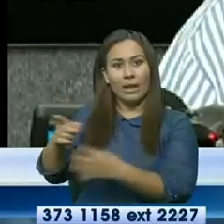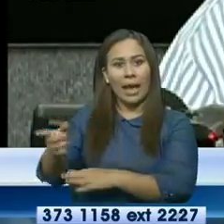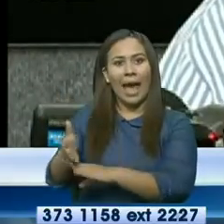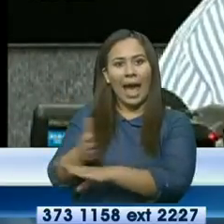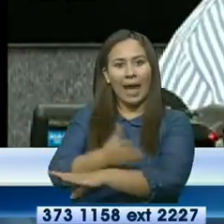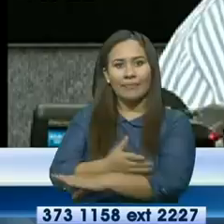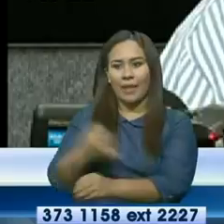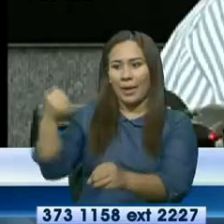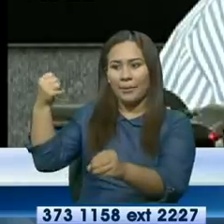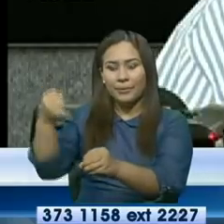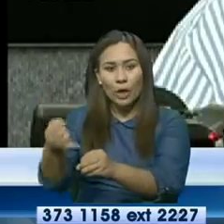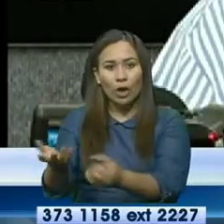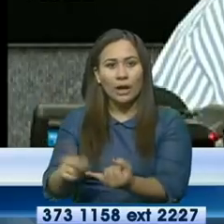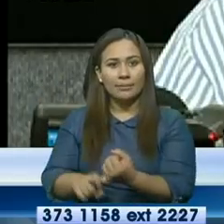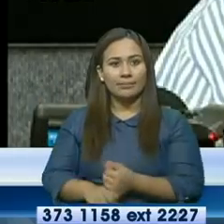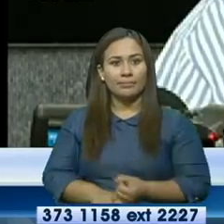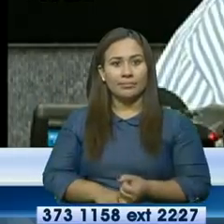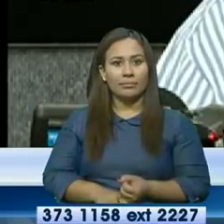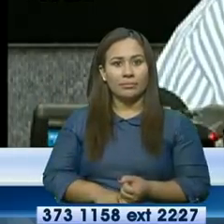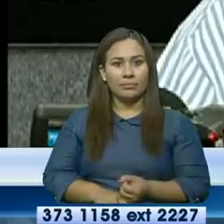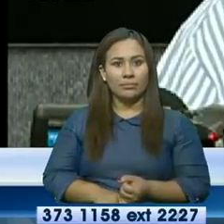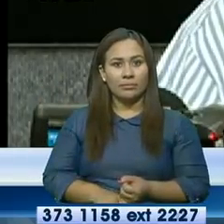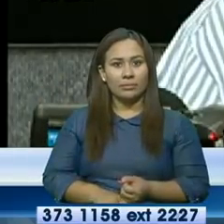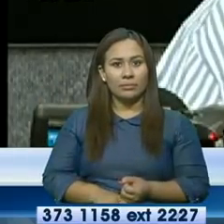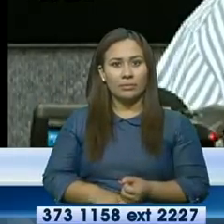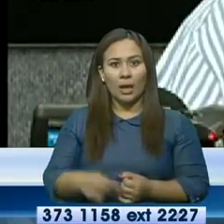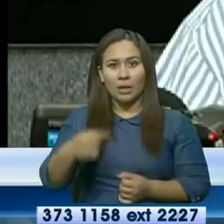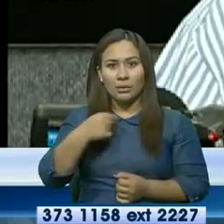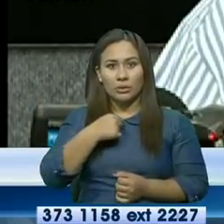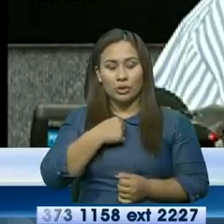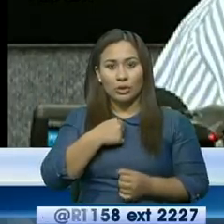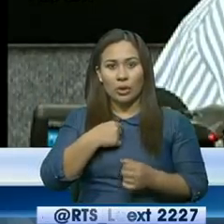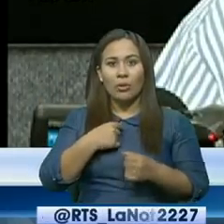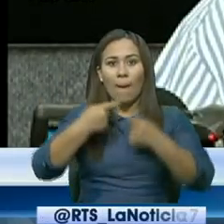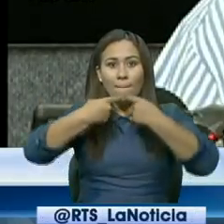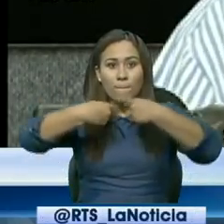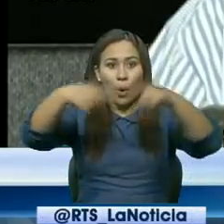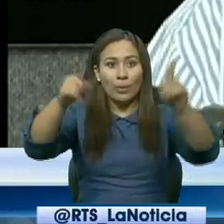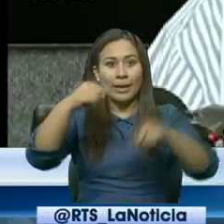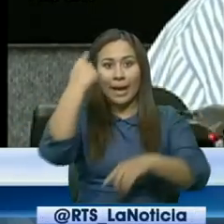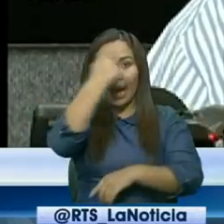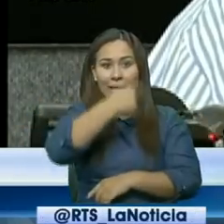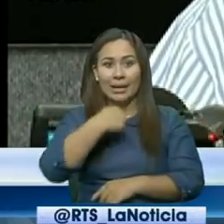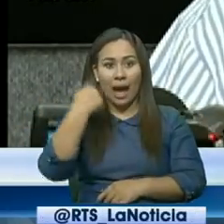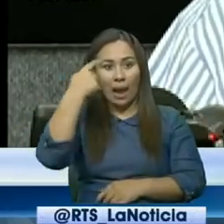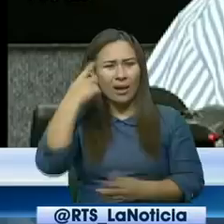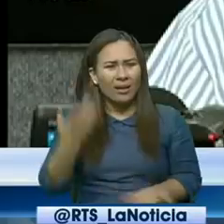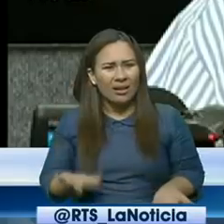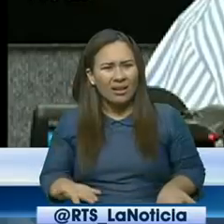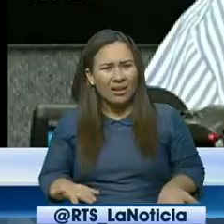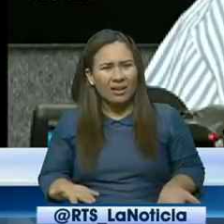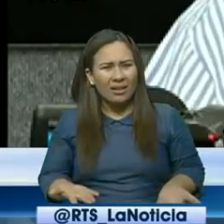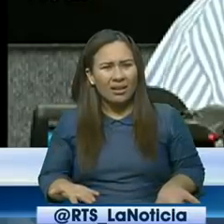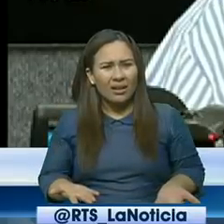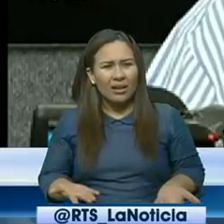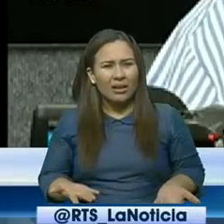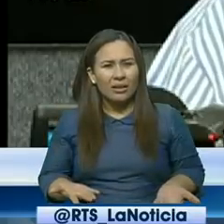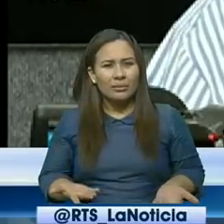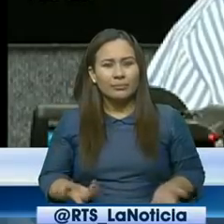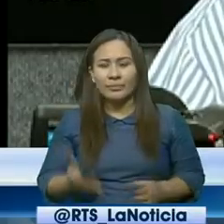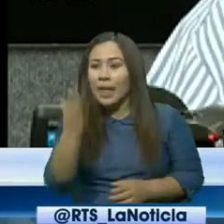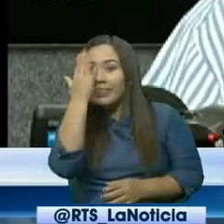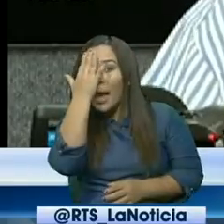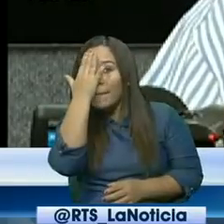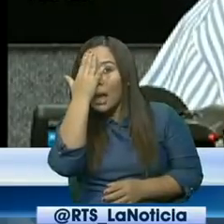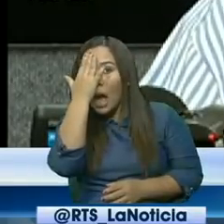violar y usted le tapa la cara y encima a lo mejor está muy pronto